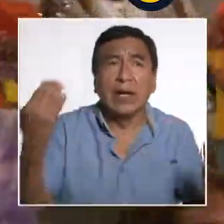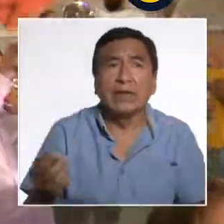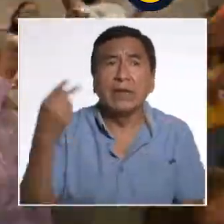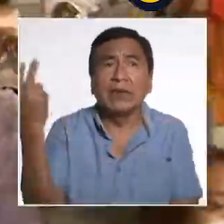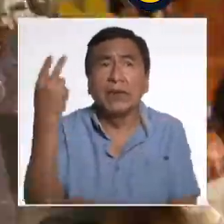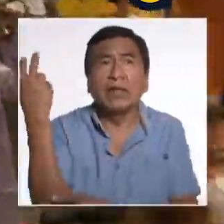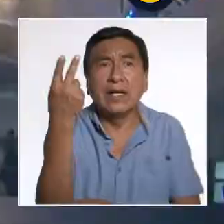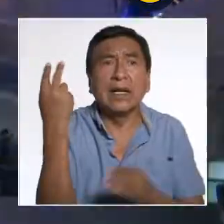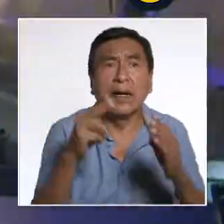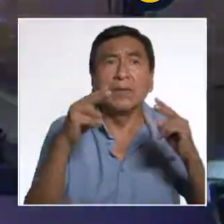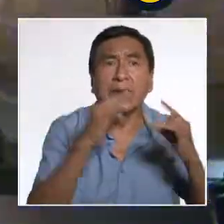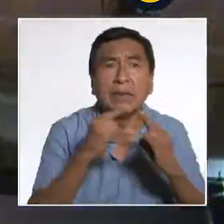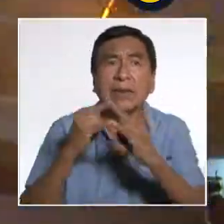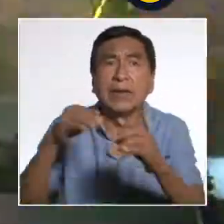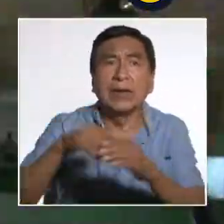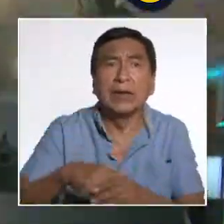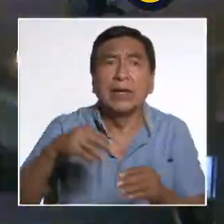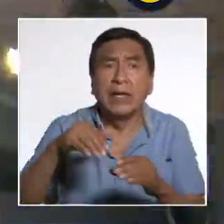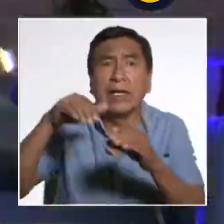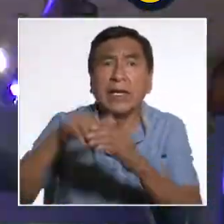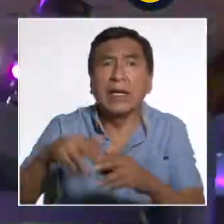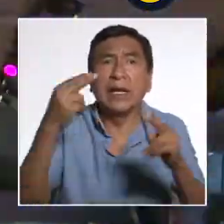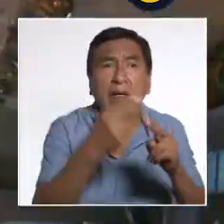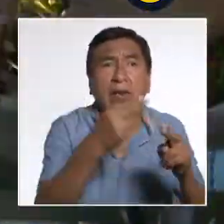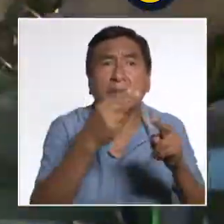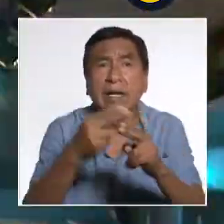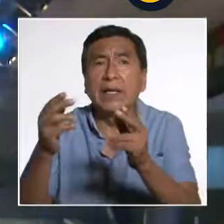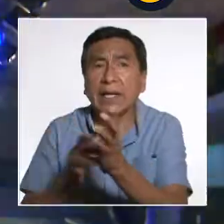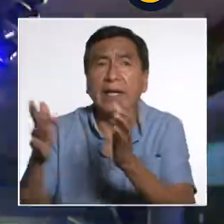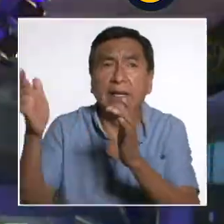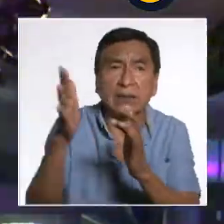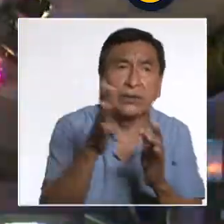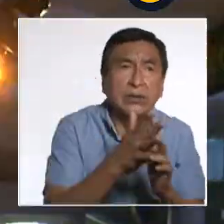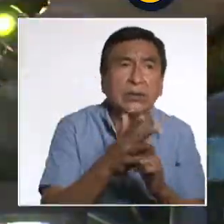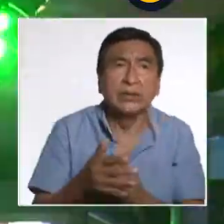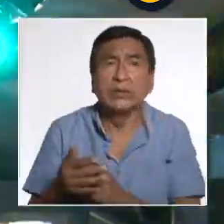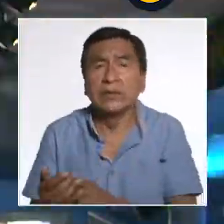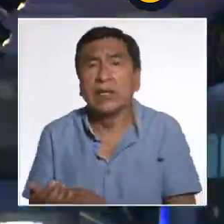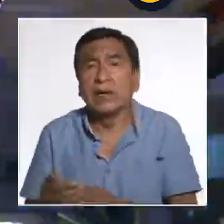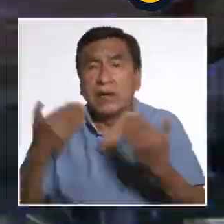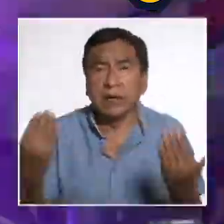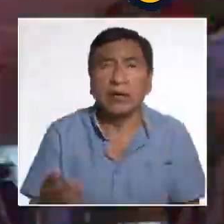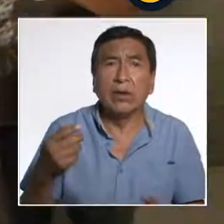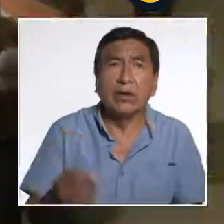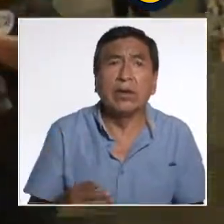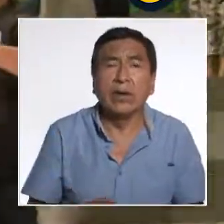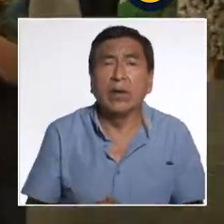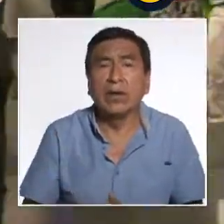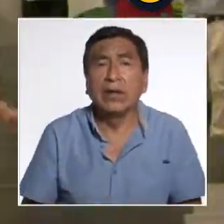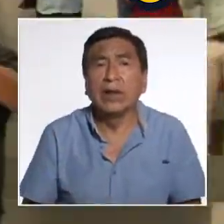el tiempo de bendecir. Es el tiempo de traer la alabanza y la adoración. Hay libertad y